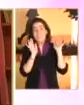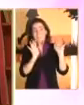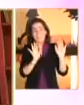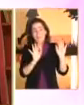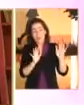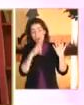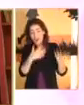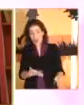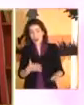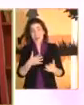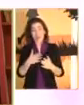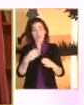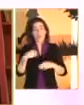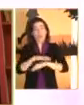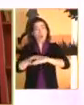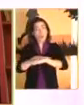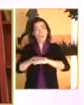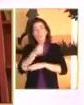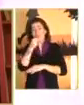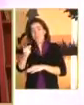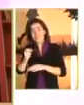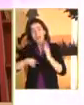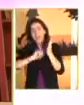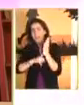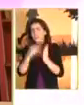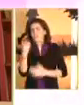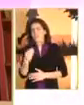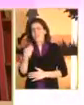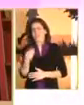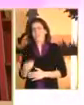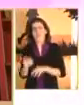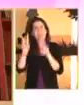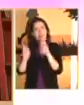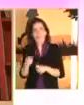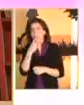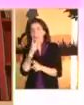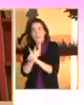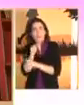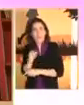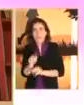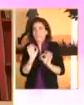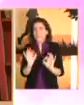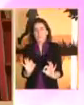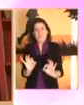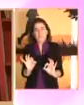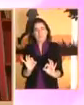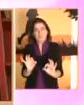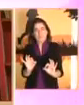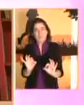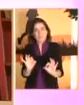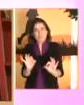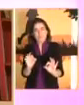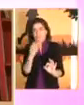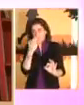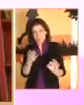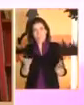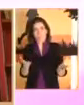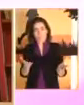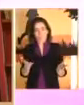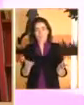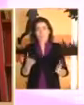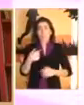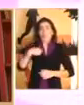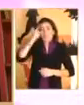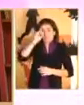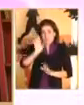el gobierno socialista, sinceramente. Y bueno, y creo que, no sé, Trinidad Jiménez si la llevará a